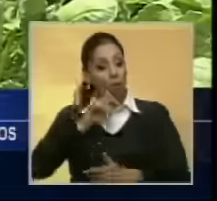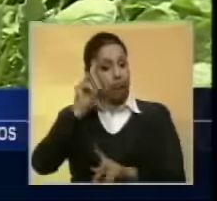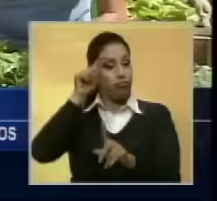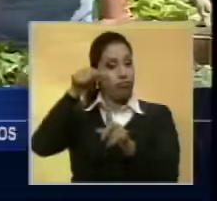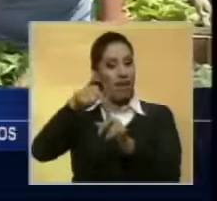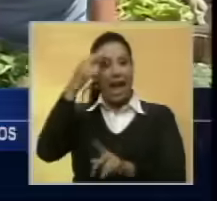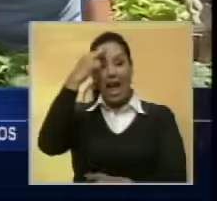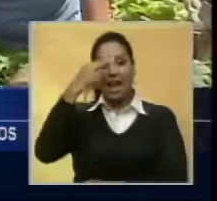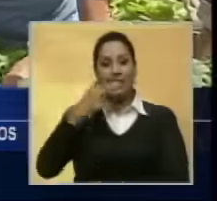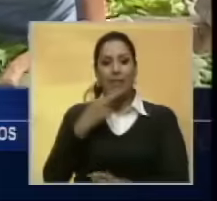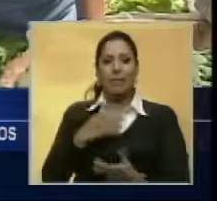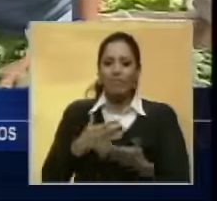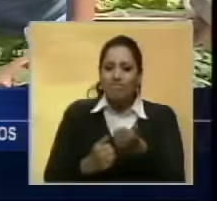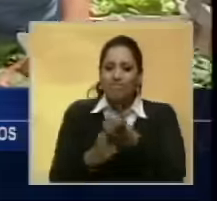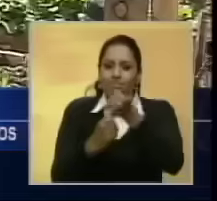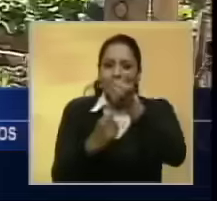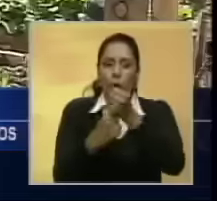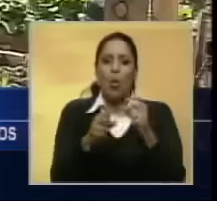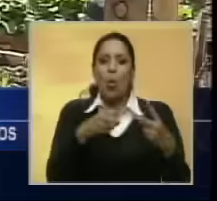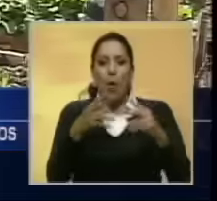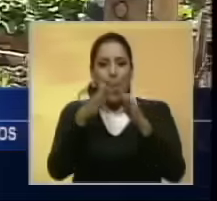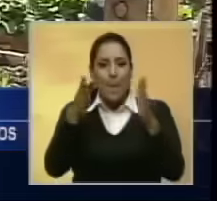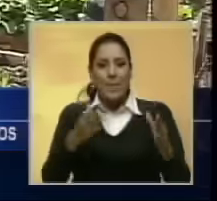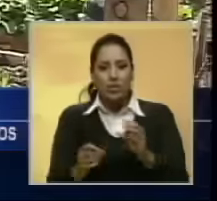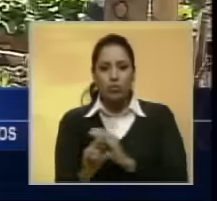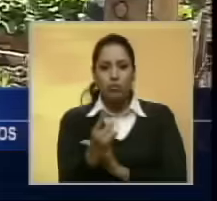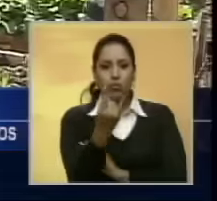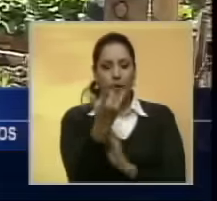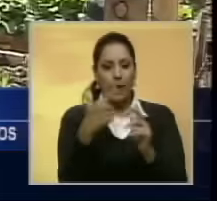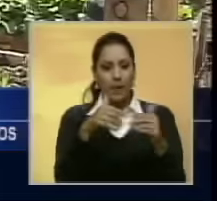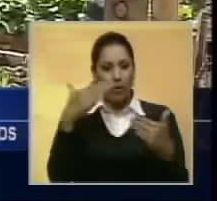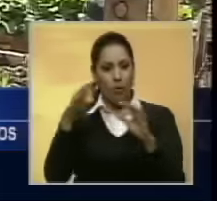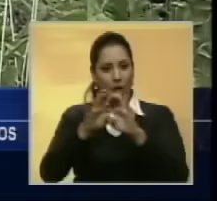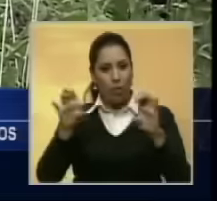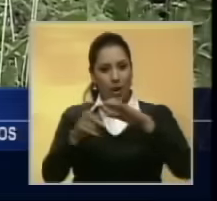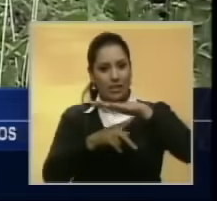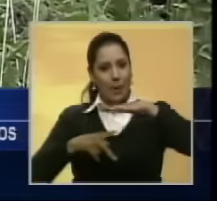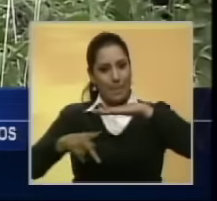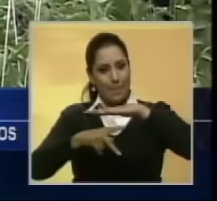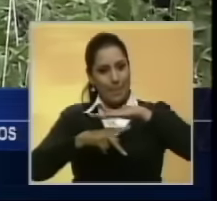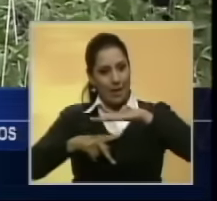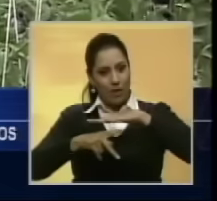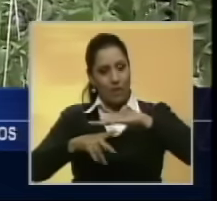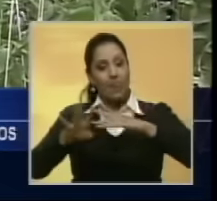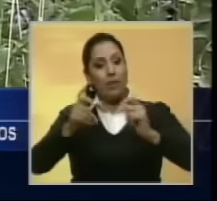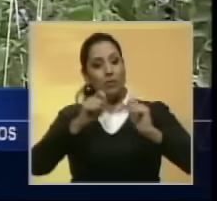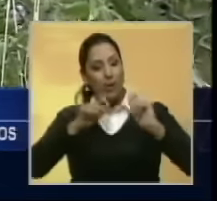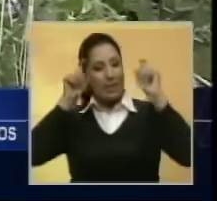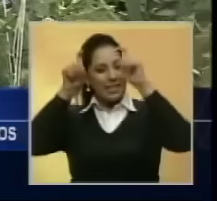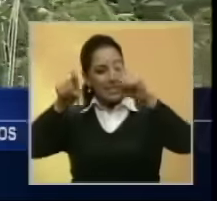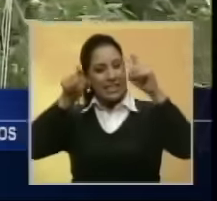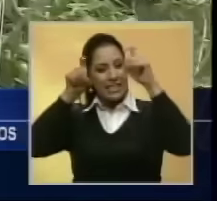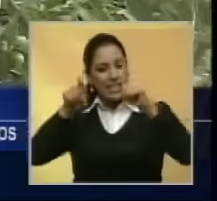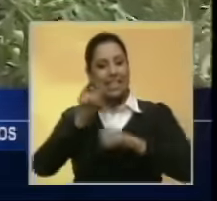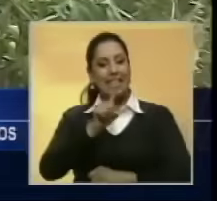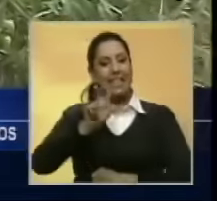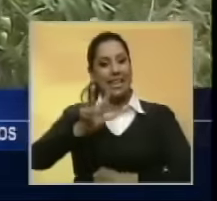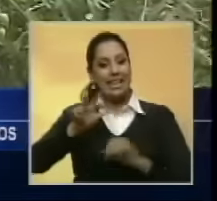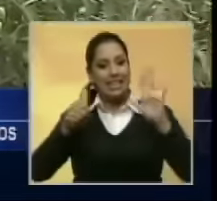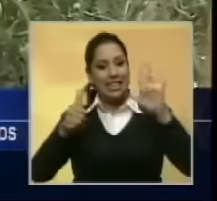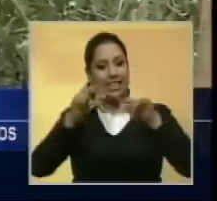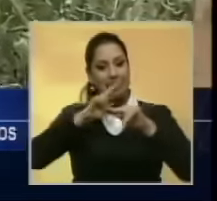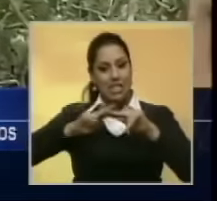a Antímano para brindar apoyo e instalar las mesas de cultivo en este centro de educación preescolar en el que reciben enseñanza